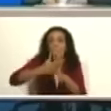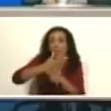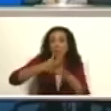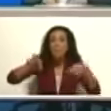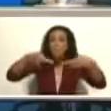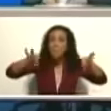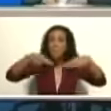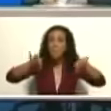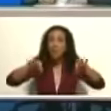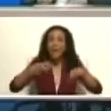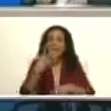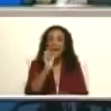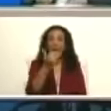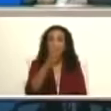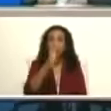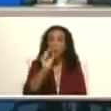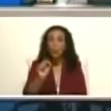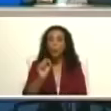papel,